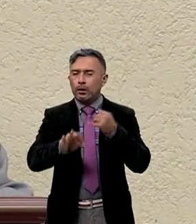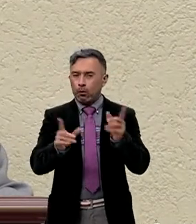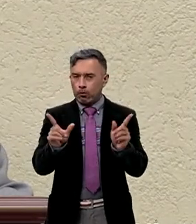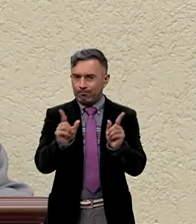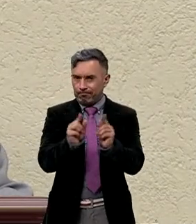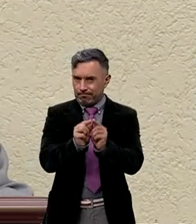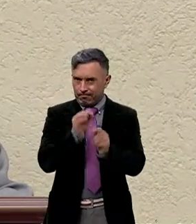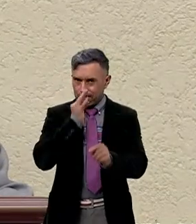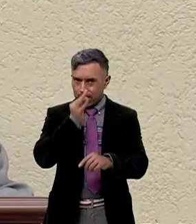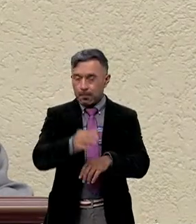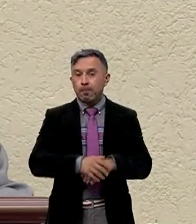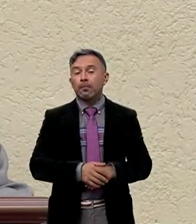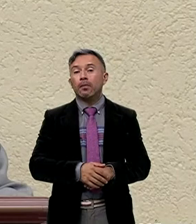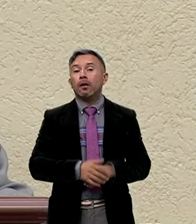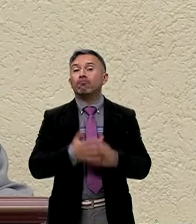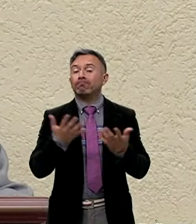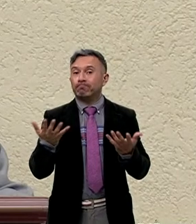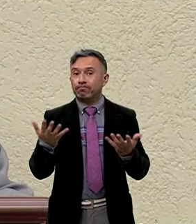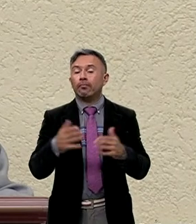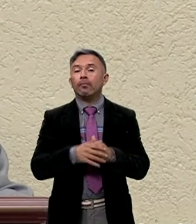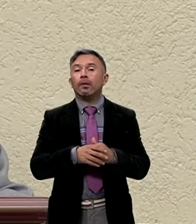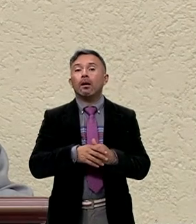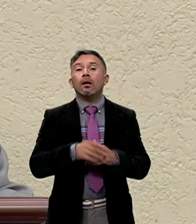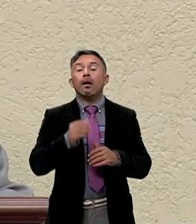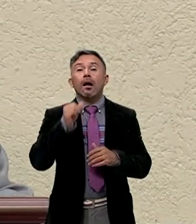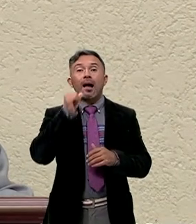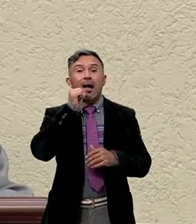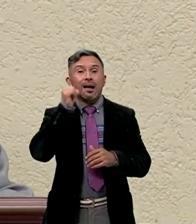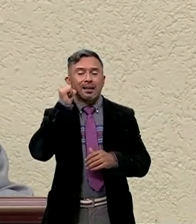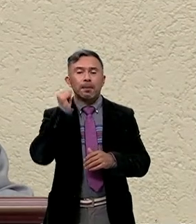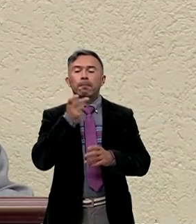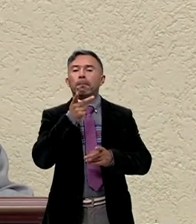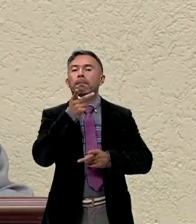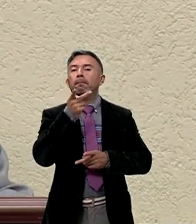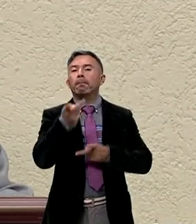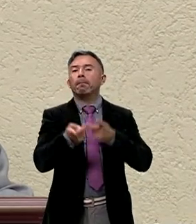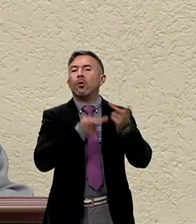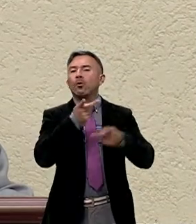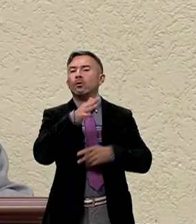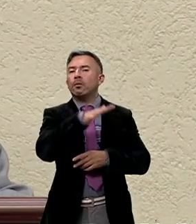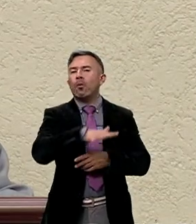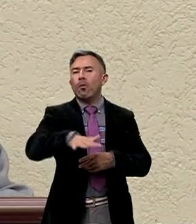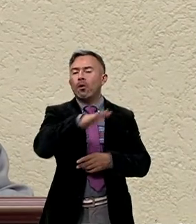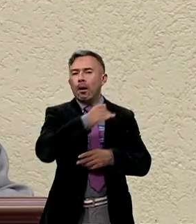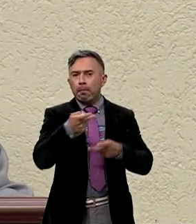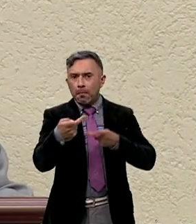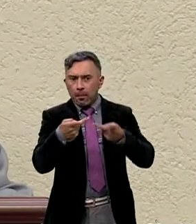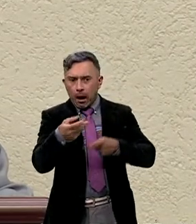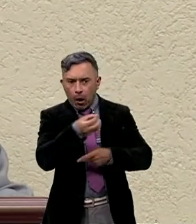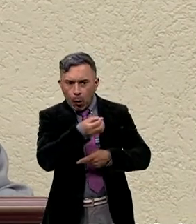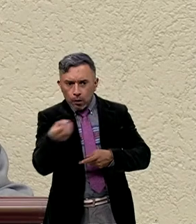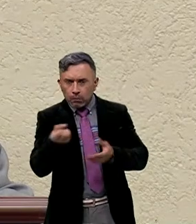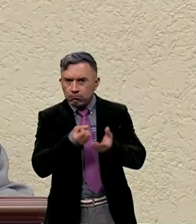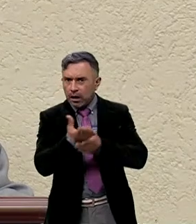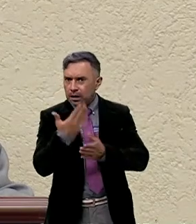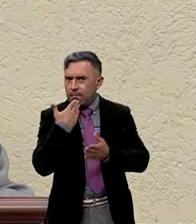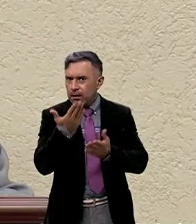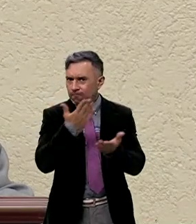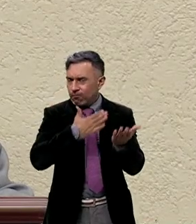más allá del éxito organizativo y logístico de esta primera consulta popular reconocida